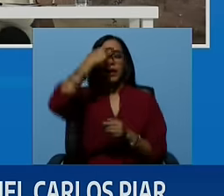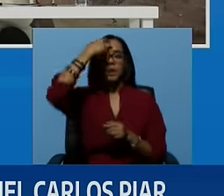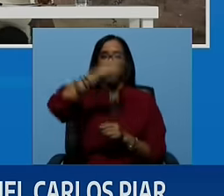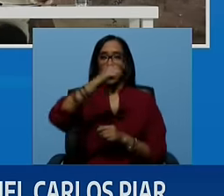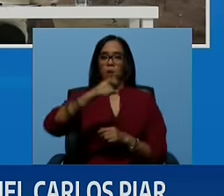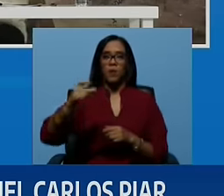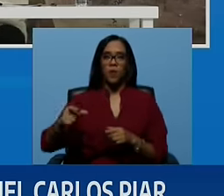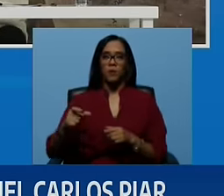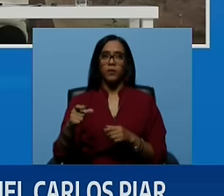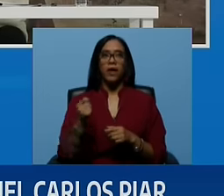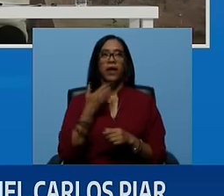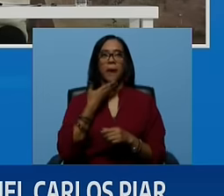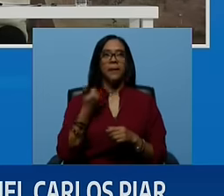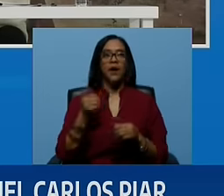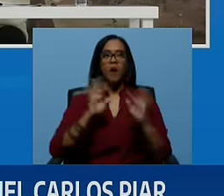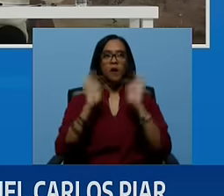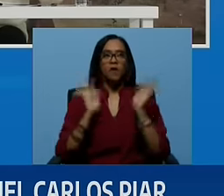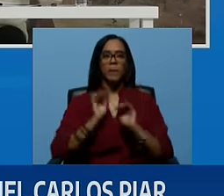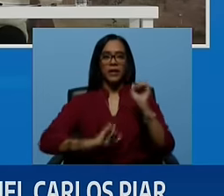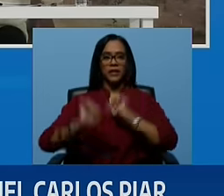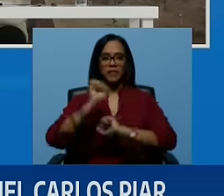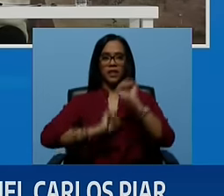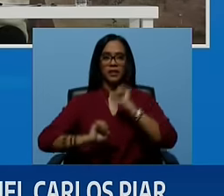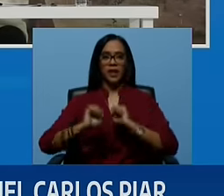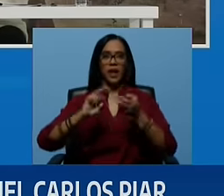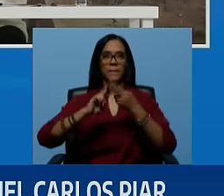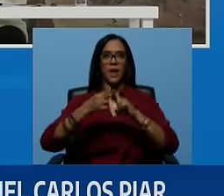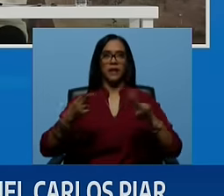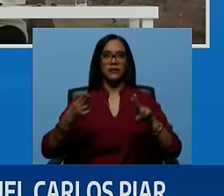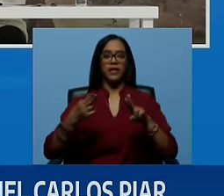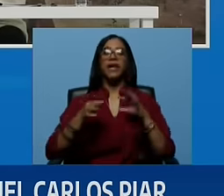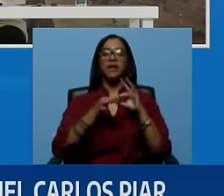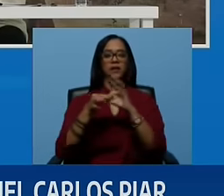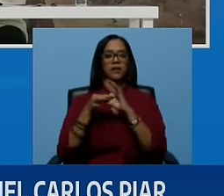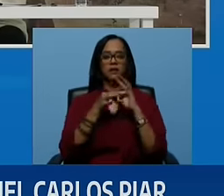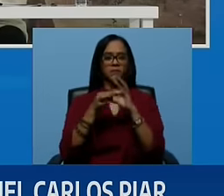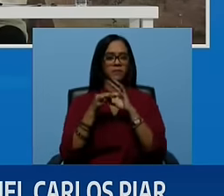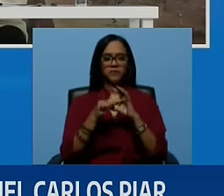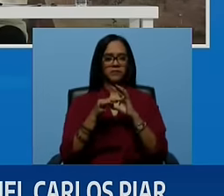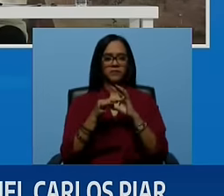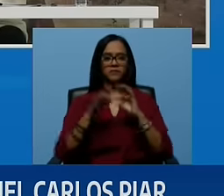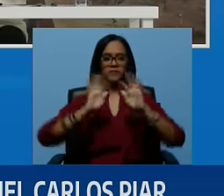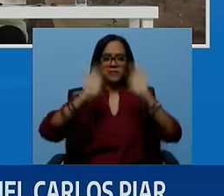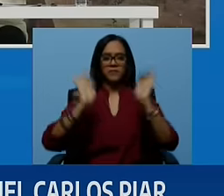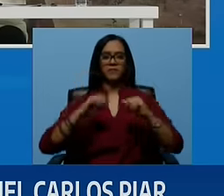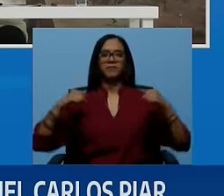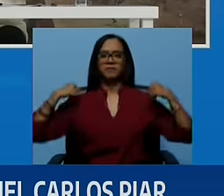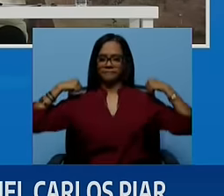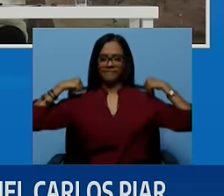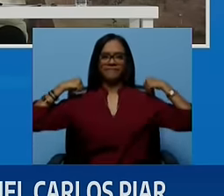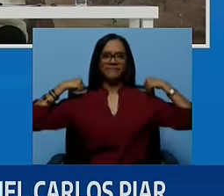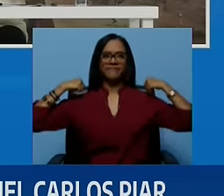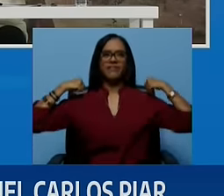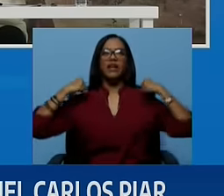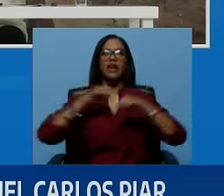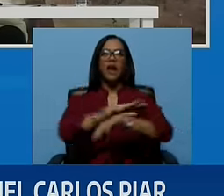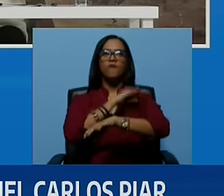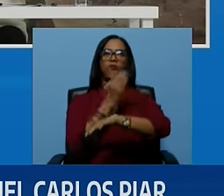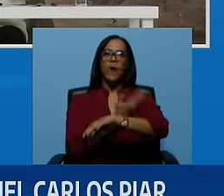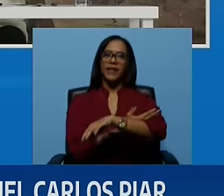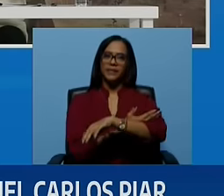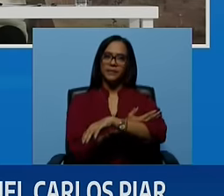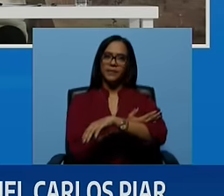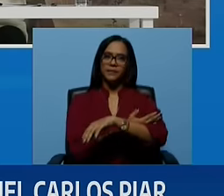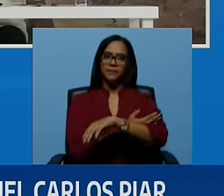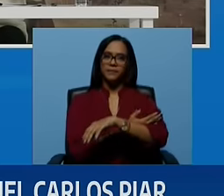es la mejor forma de defender la paz y de unir de manera indestructible la fuerza